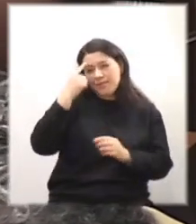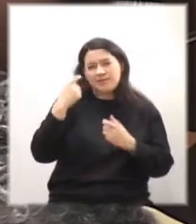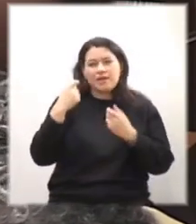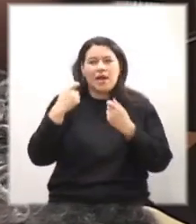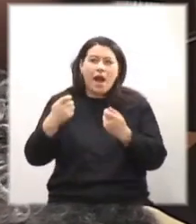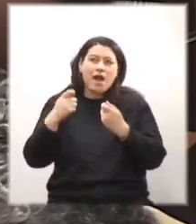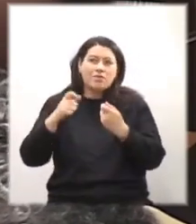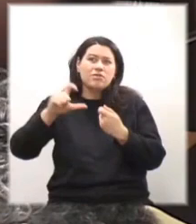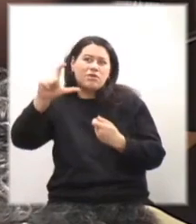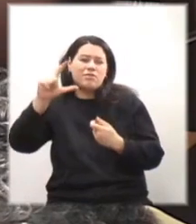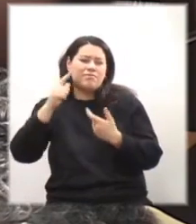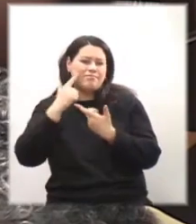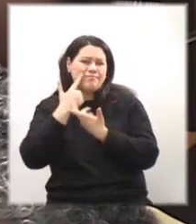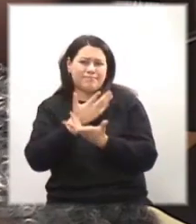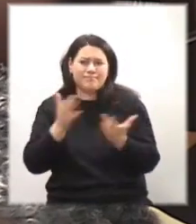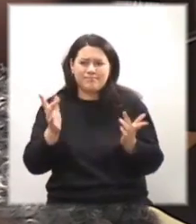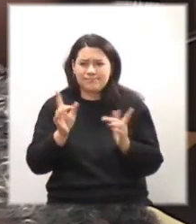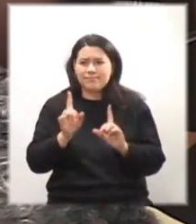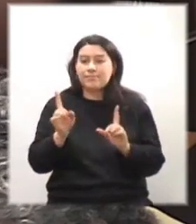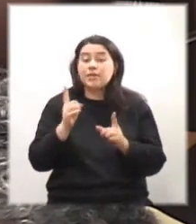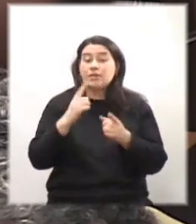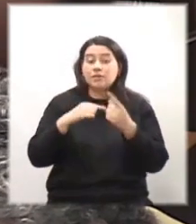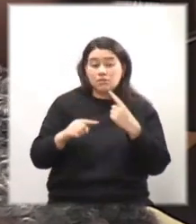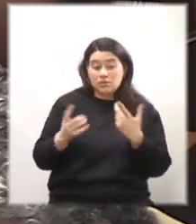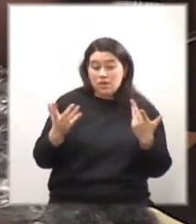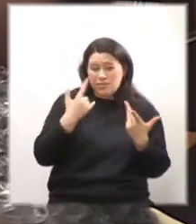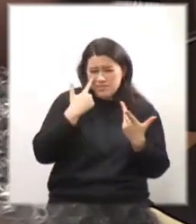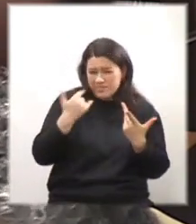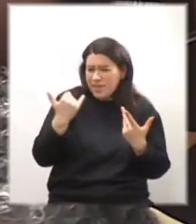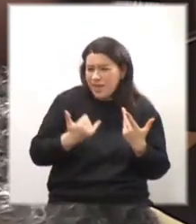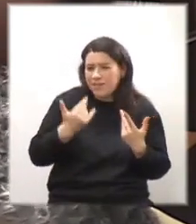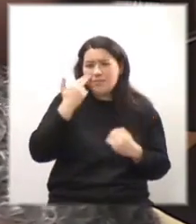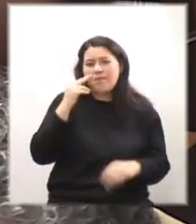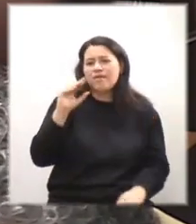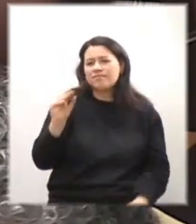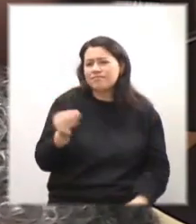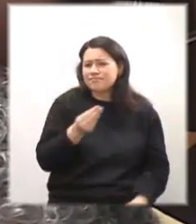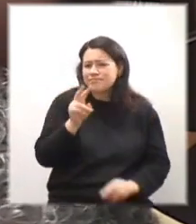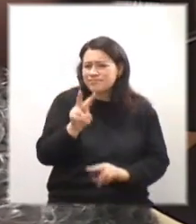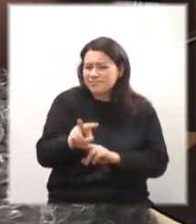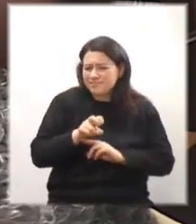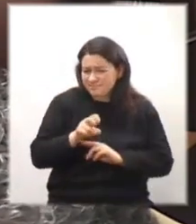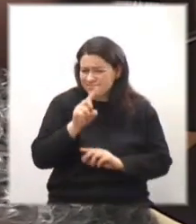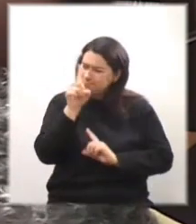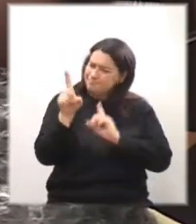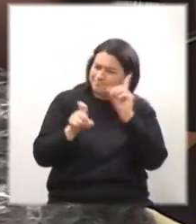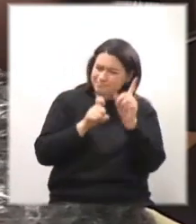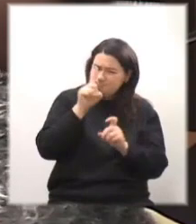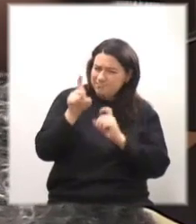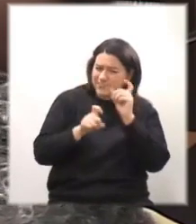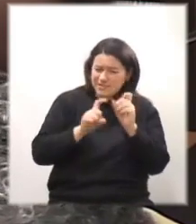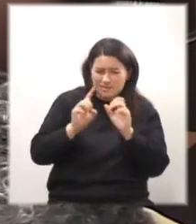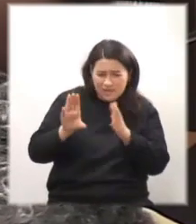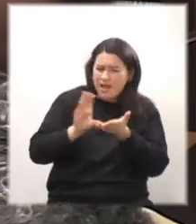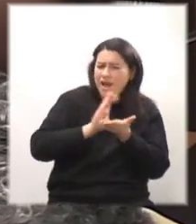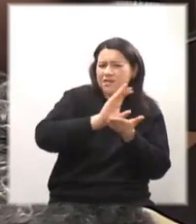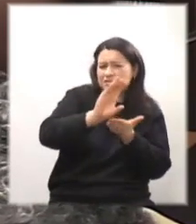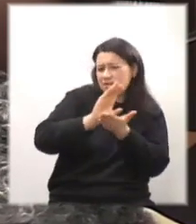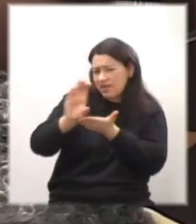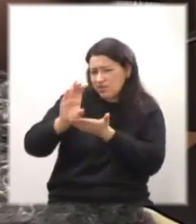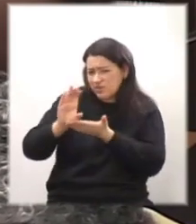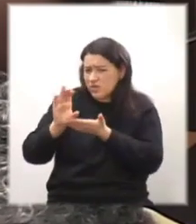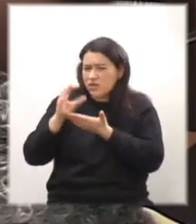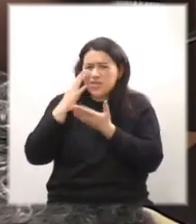para mostrarlo. Ante los desvíos fiscales que estamos viendo, nos preguntamos si en realidad esas asignaciones